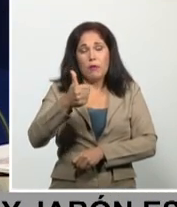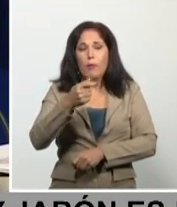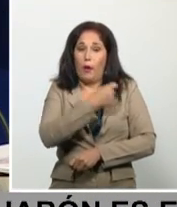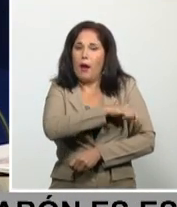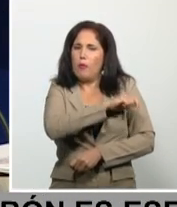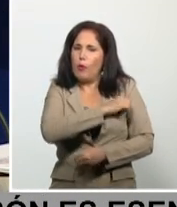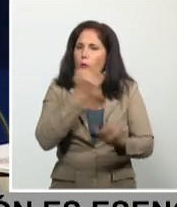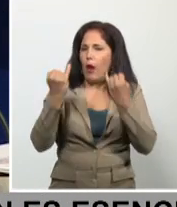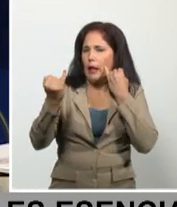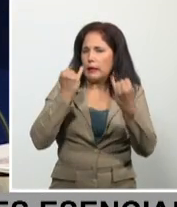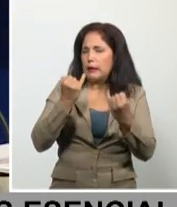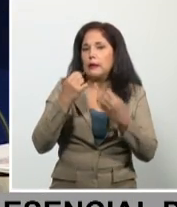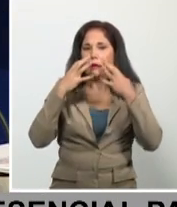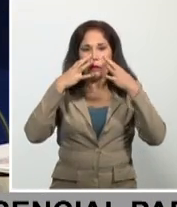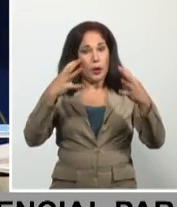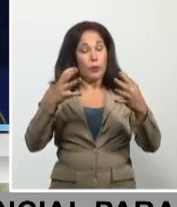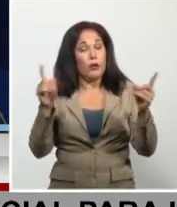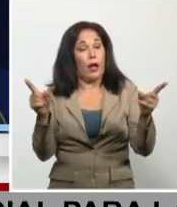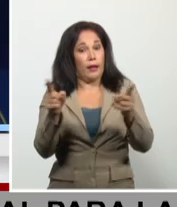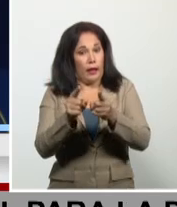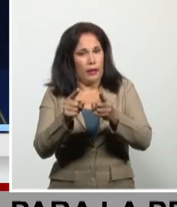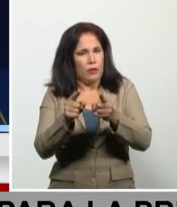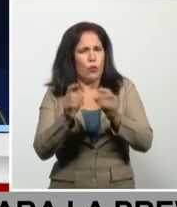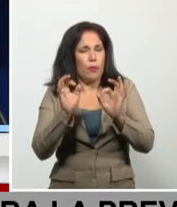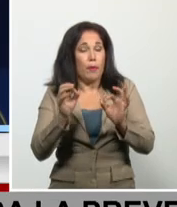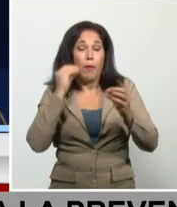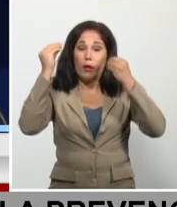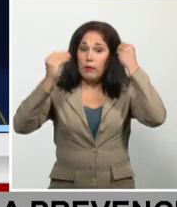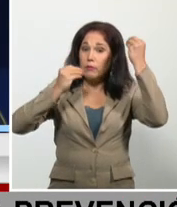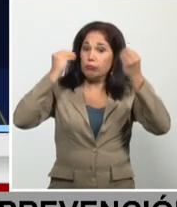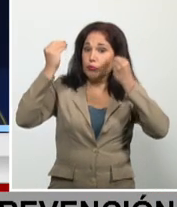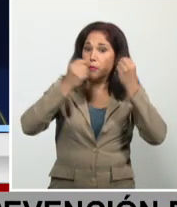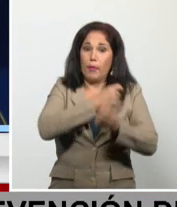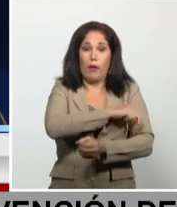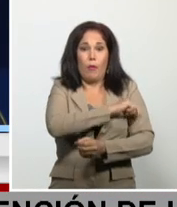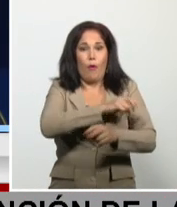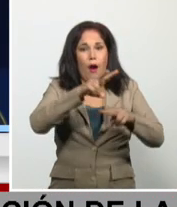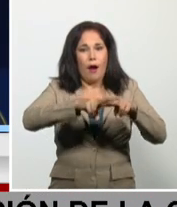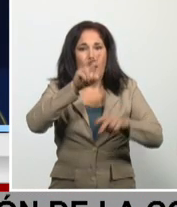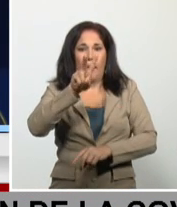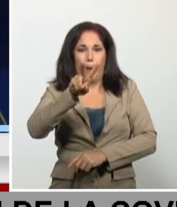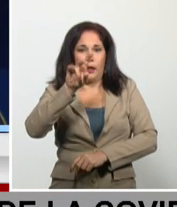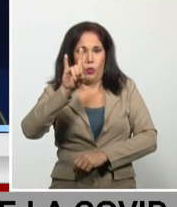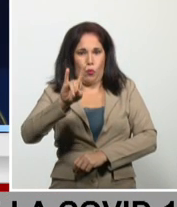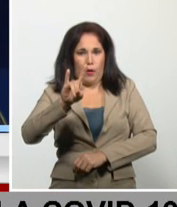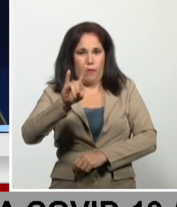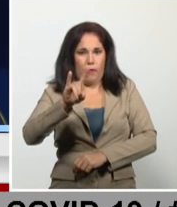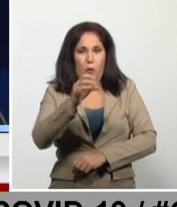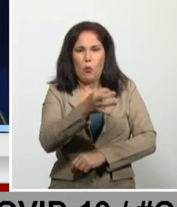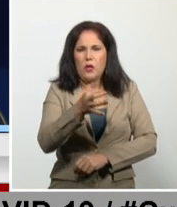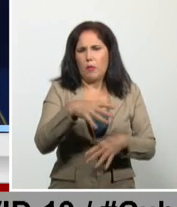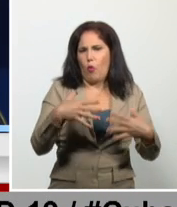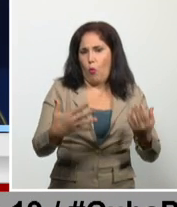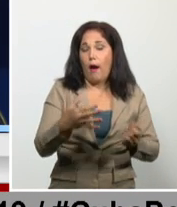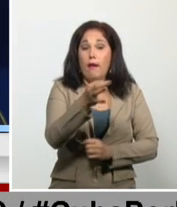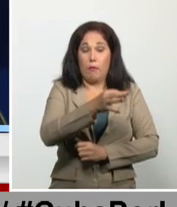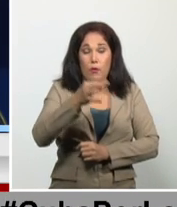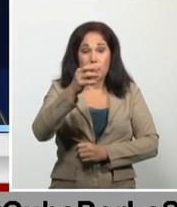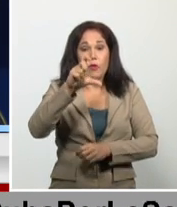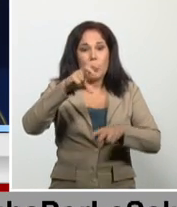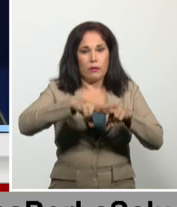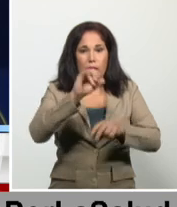población le interesa, le preocupa, de La Habana son 29, del municipio Centro